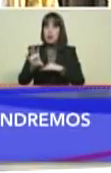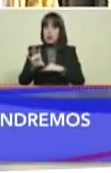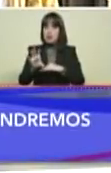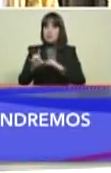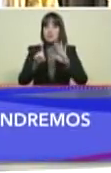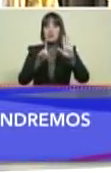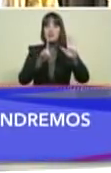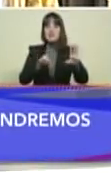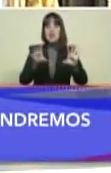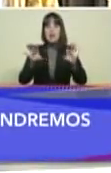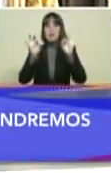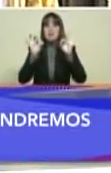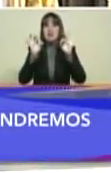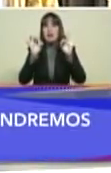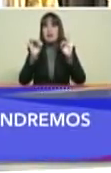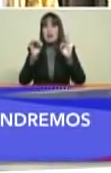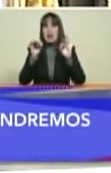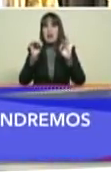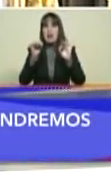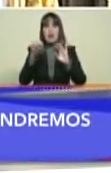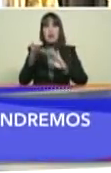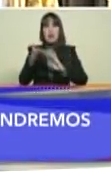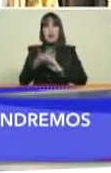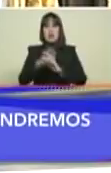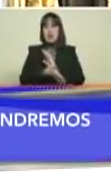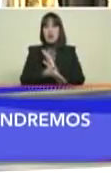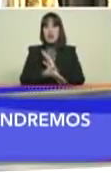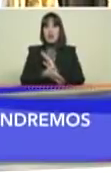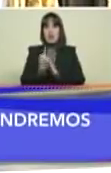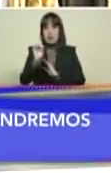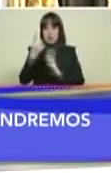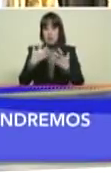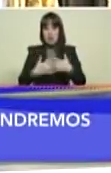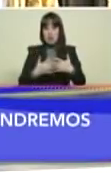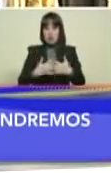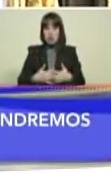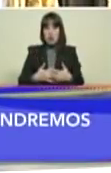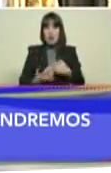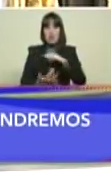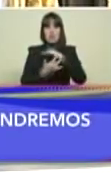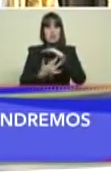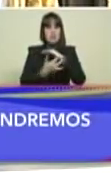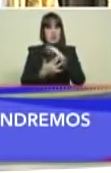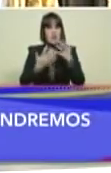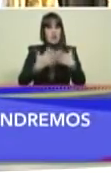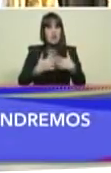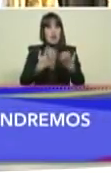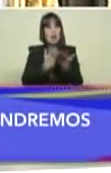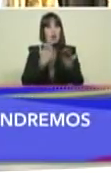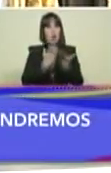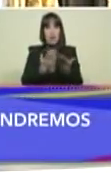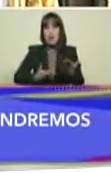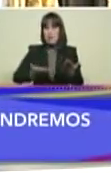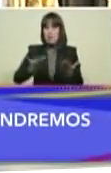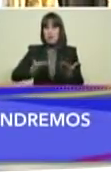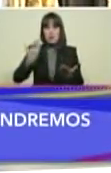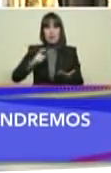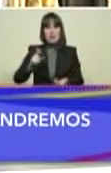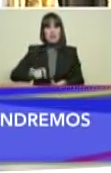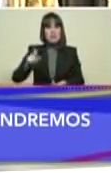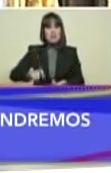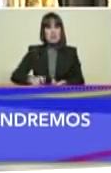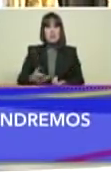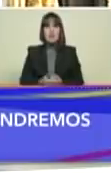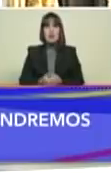6 especialidades. Las escuelas técnicas industriales, tan necesarias e importantes para el